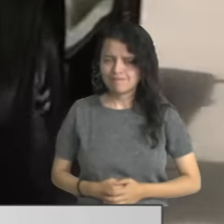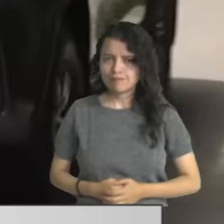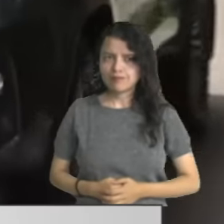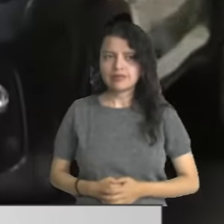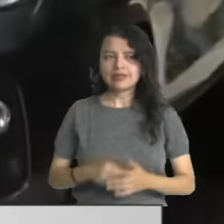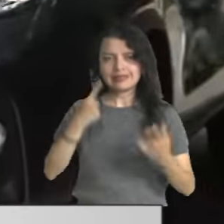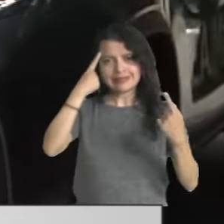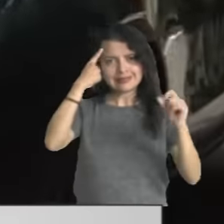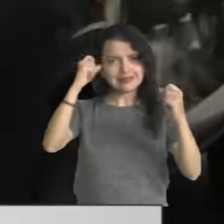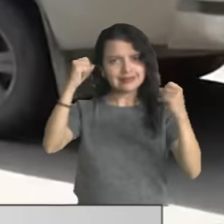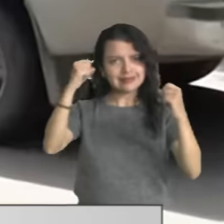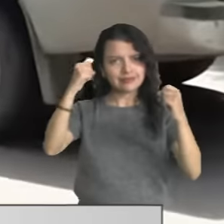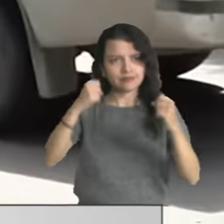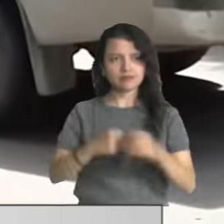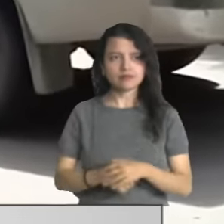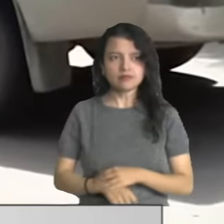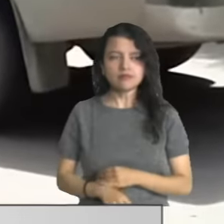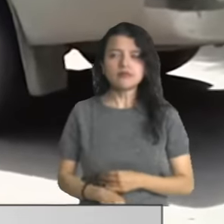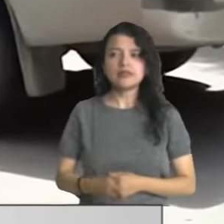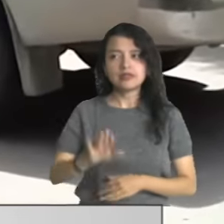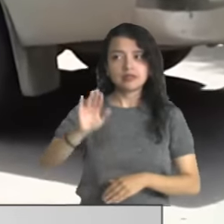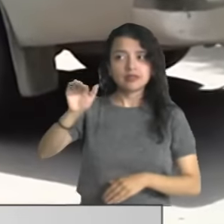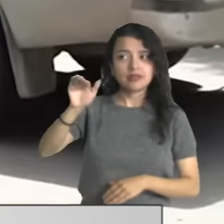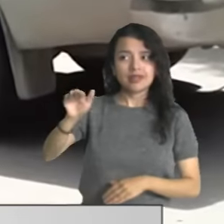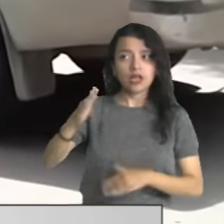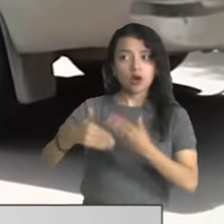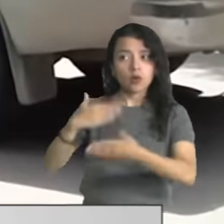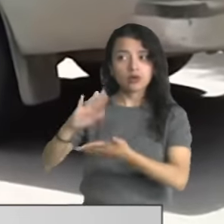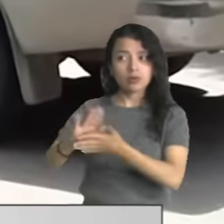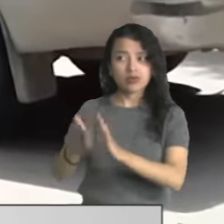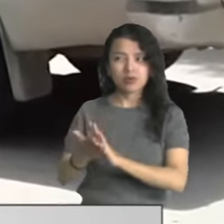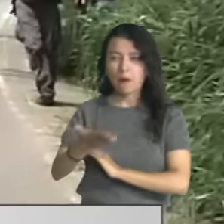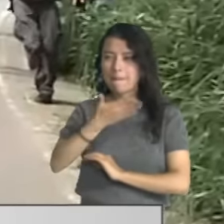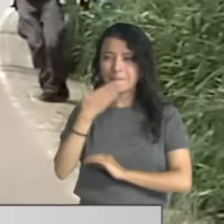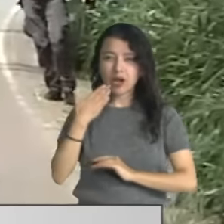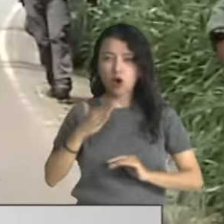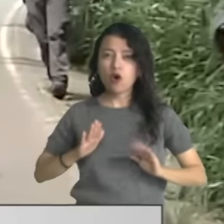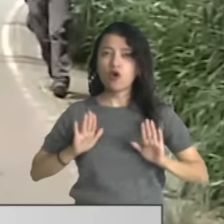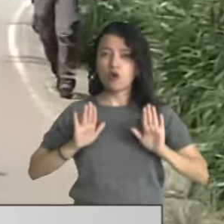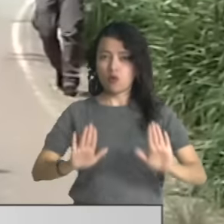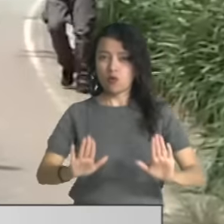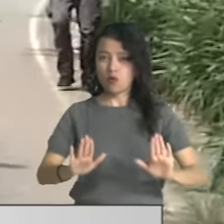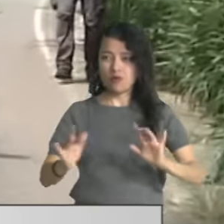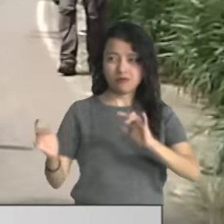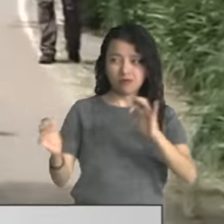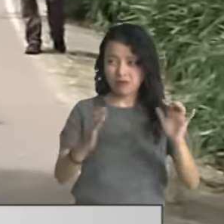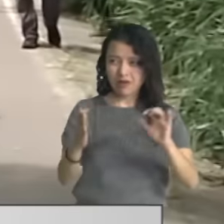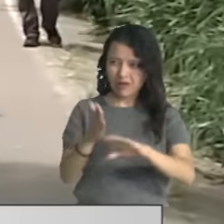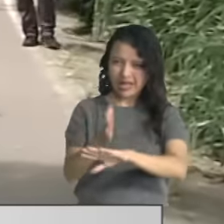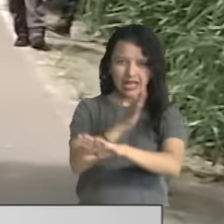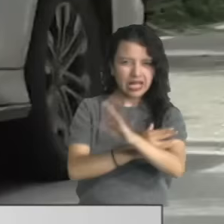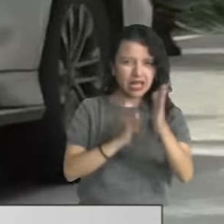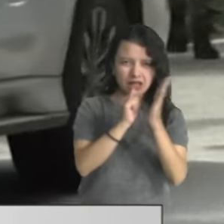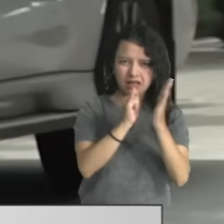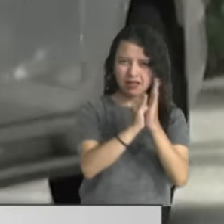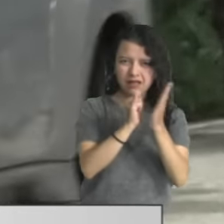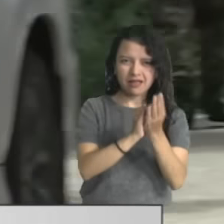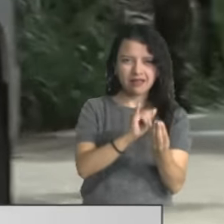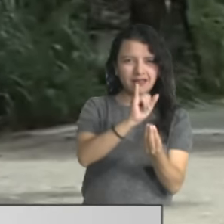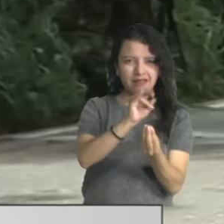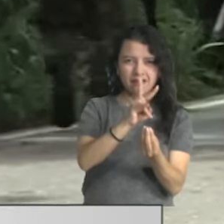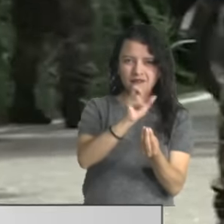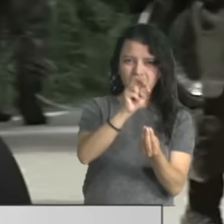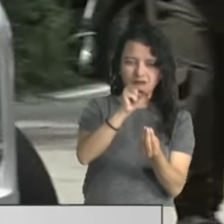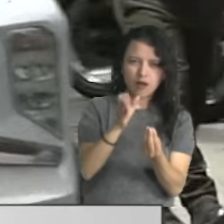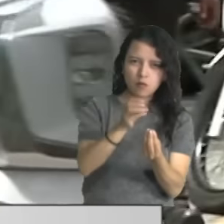nacional. Dijo que el cese al fuego entra en evaluación, así como fue quitado el cese al fuego que se sostenía con las disidencias de alias Iván